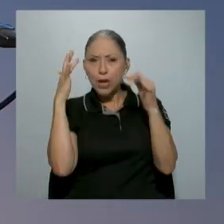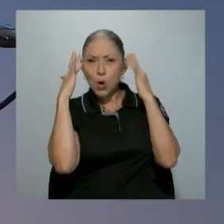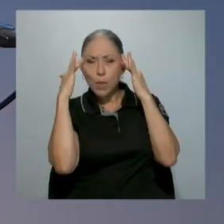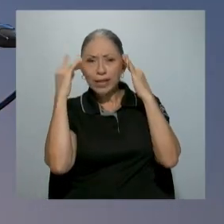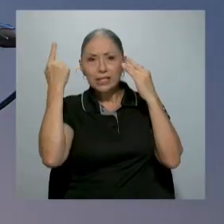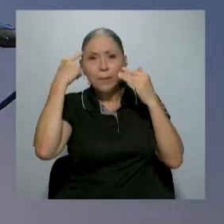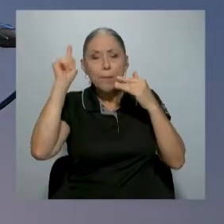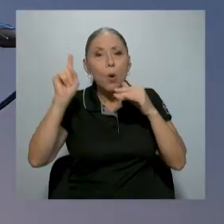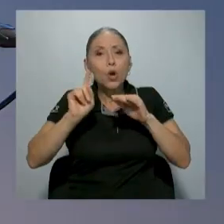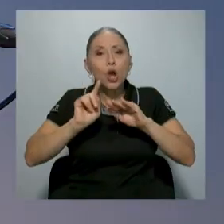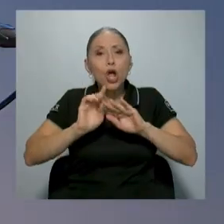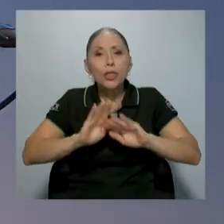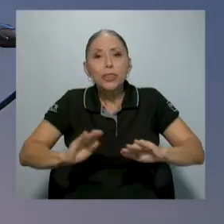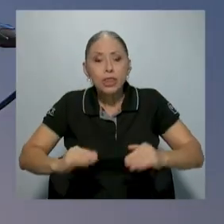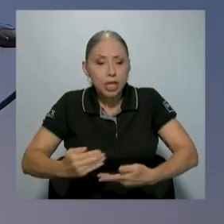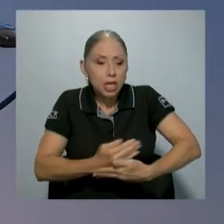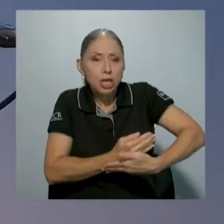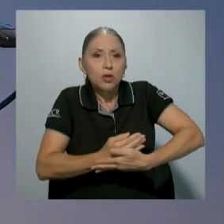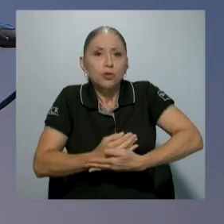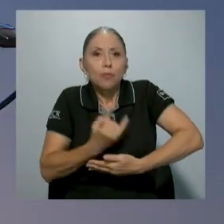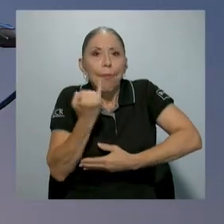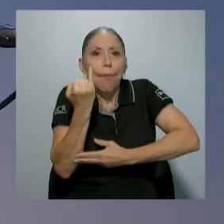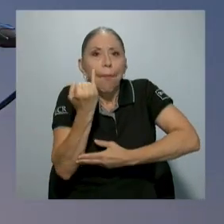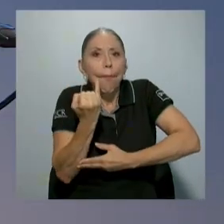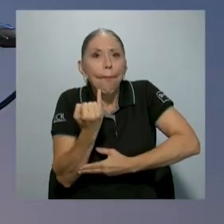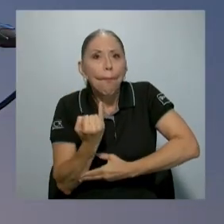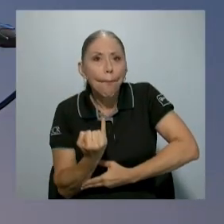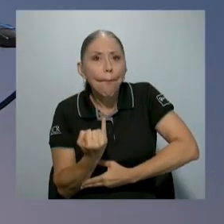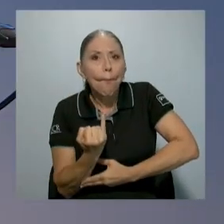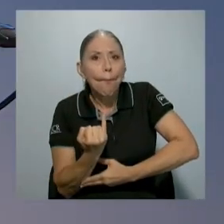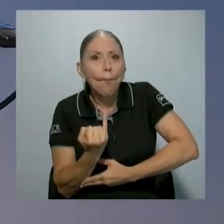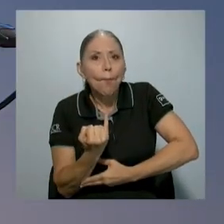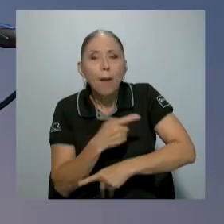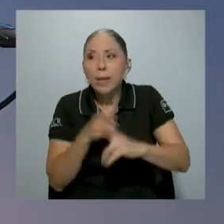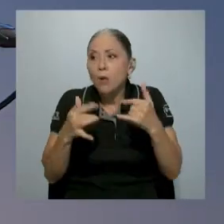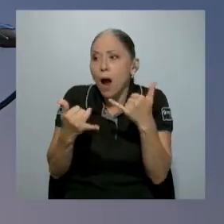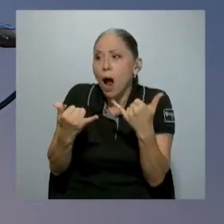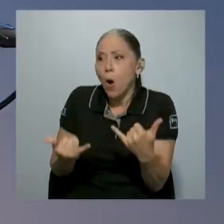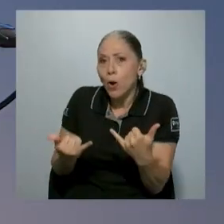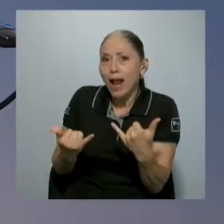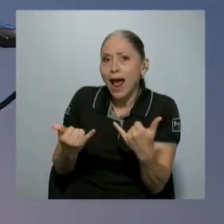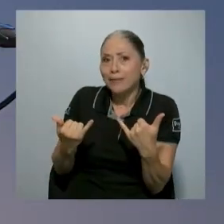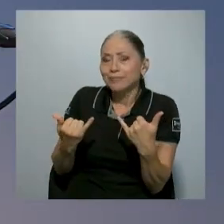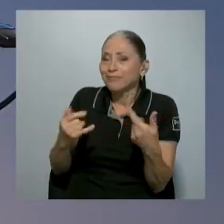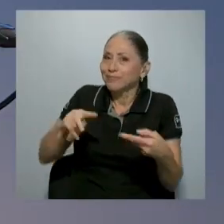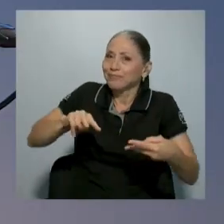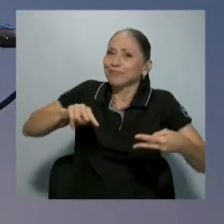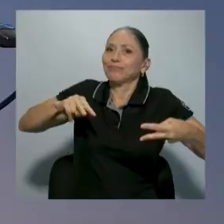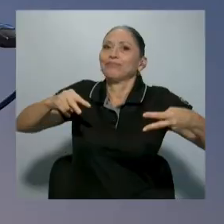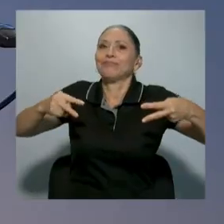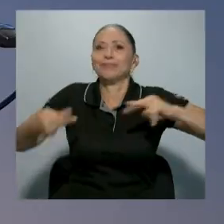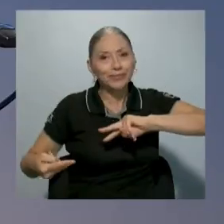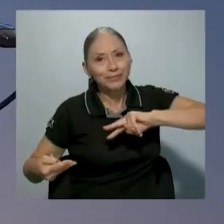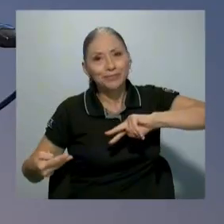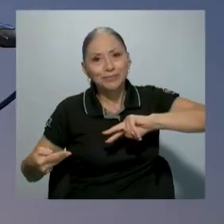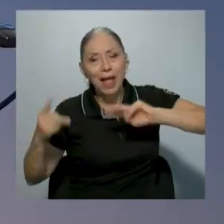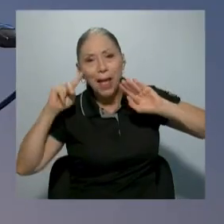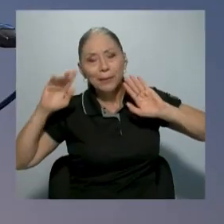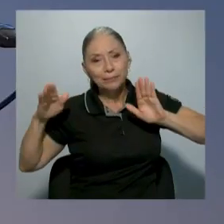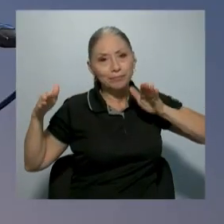el INISA se abocó, ahora está preocupado por el otro lado totalmente